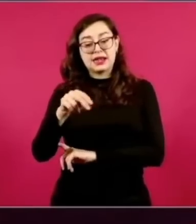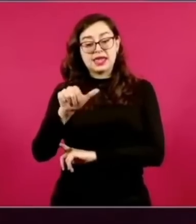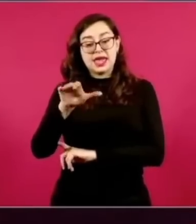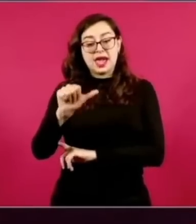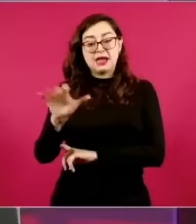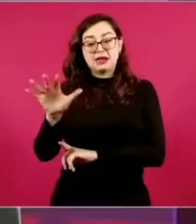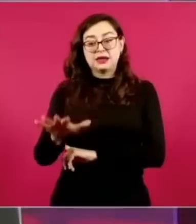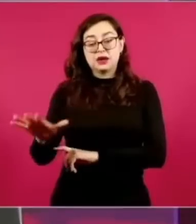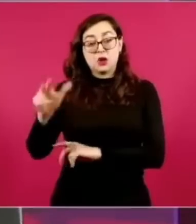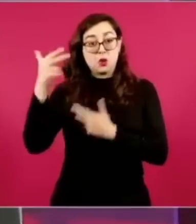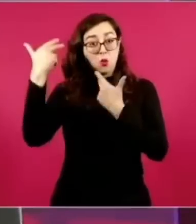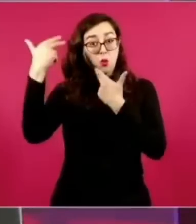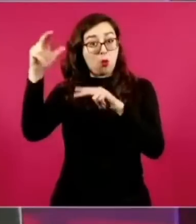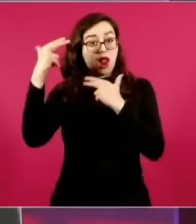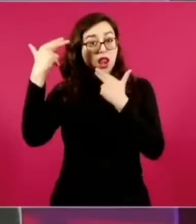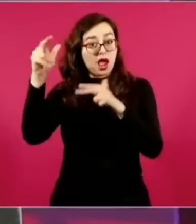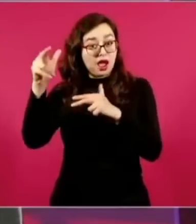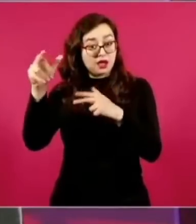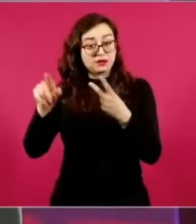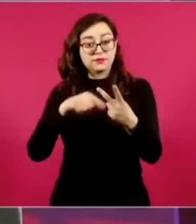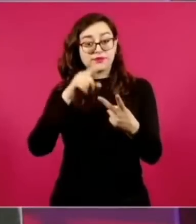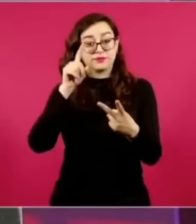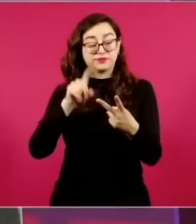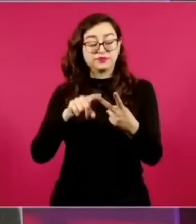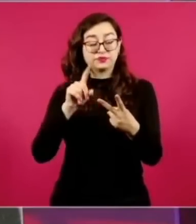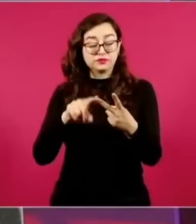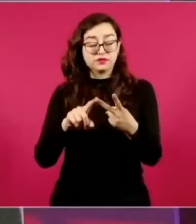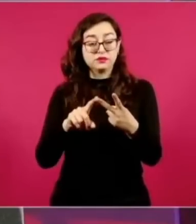o la huelga y la represión